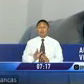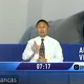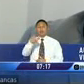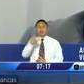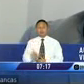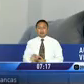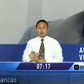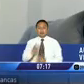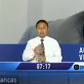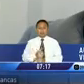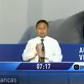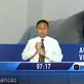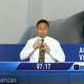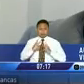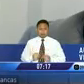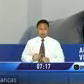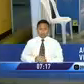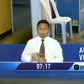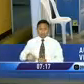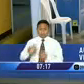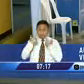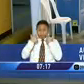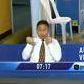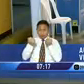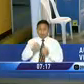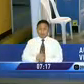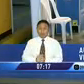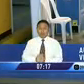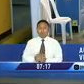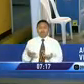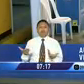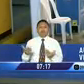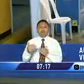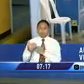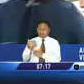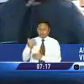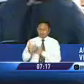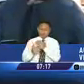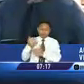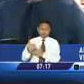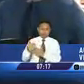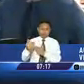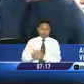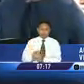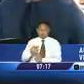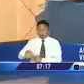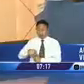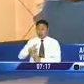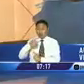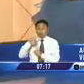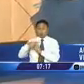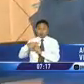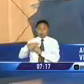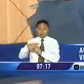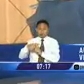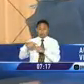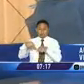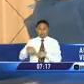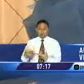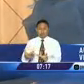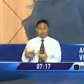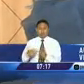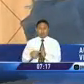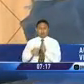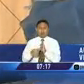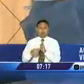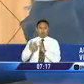de seguridad y salud ocupacional. Que los parámetros y protocolos de actuación ante un resultado positivo deberán estar muy bien marcados